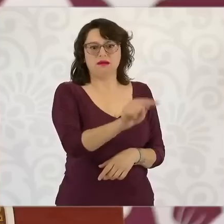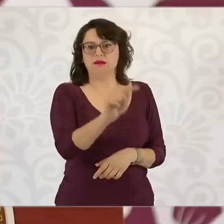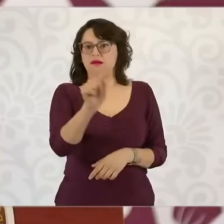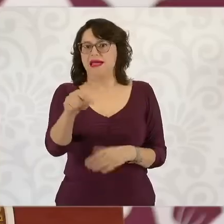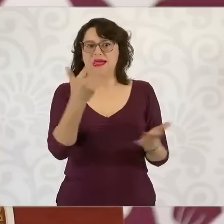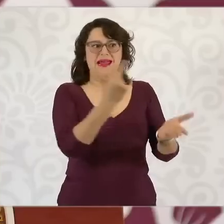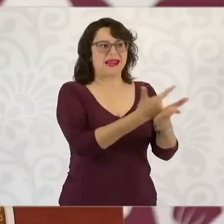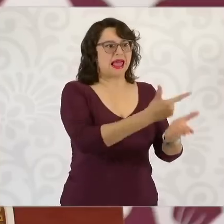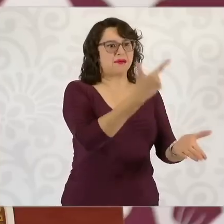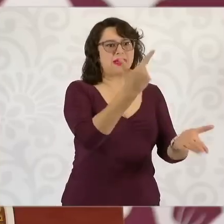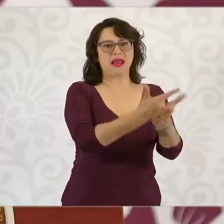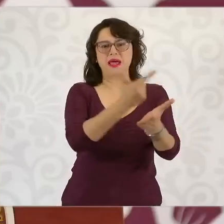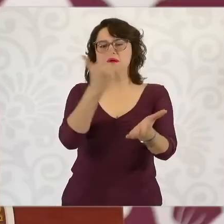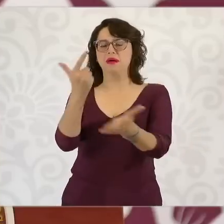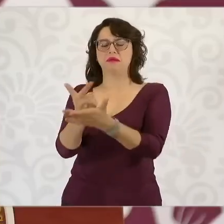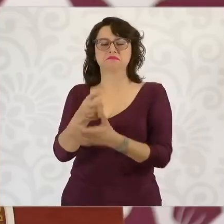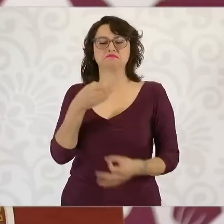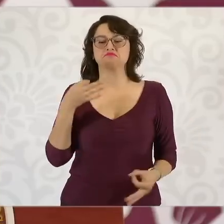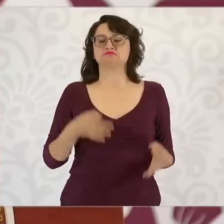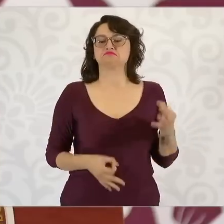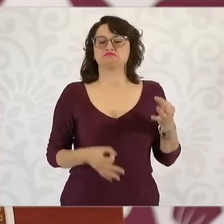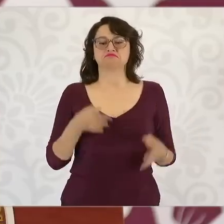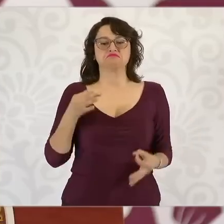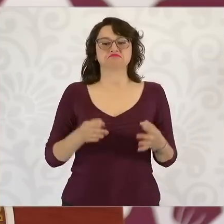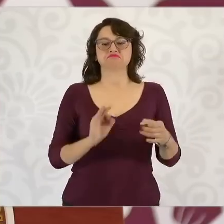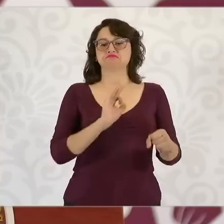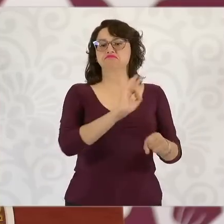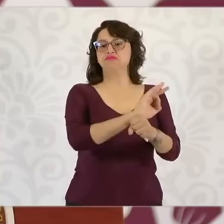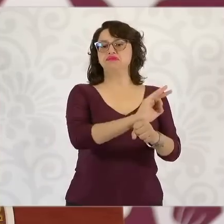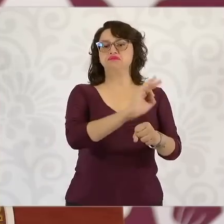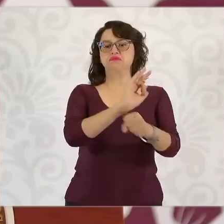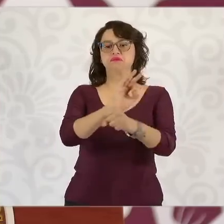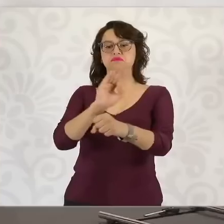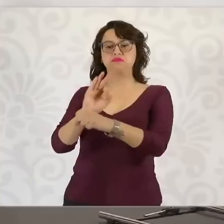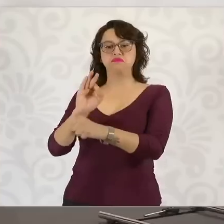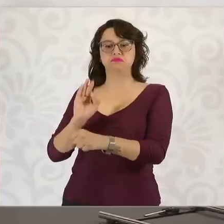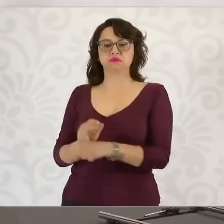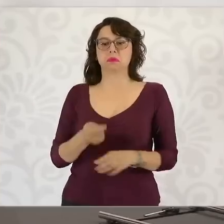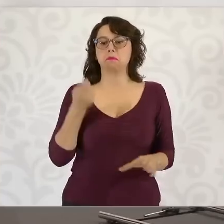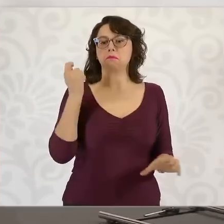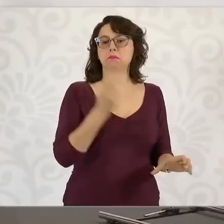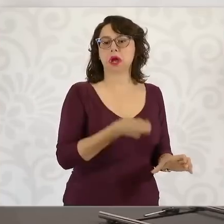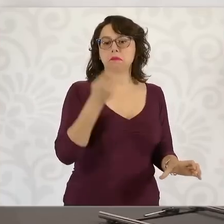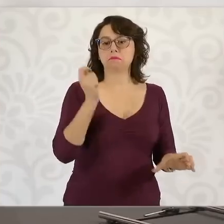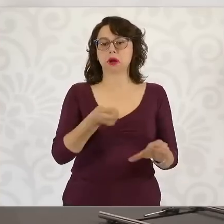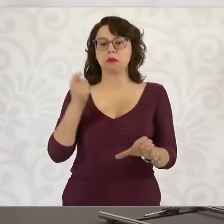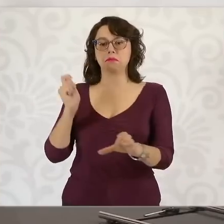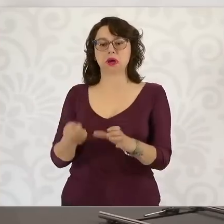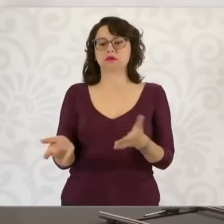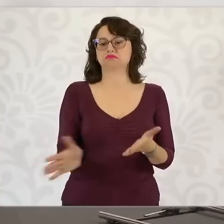violencia, diversos juzgadores emitieron órdenes para que obtuvieran su libertad mediante sentencias absolutorias,